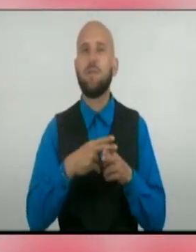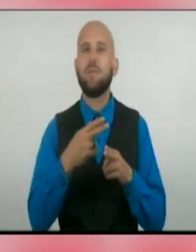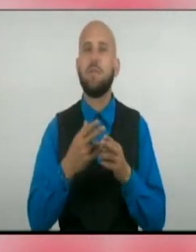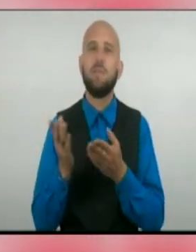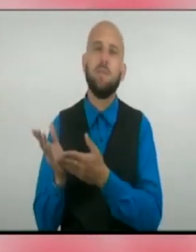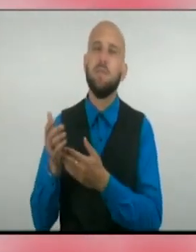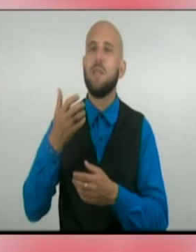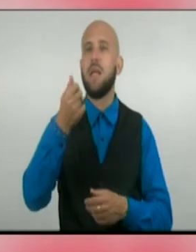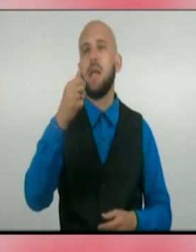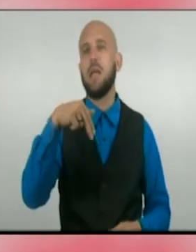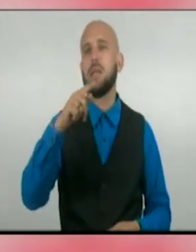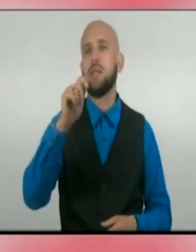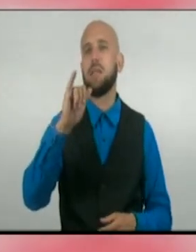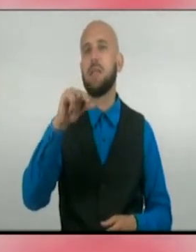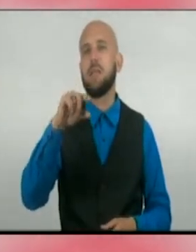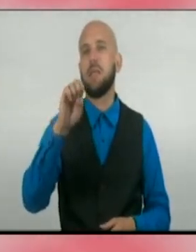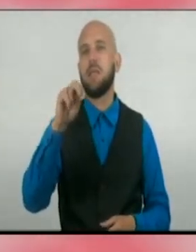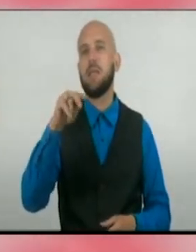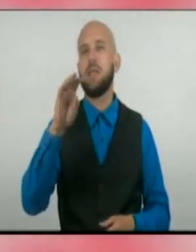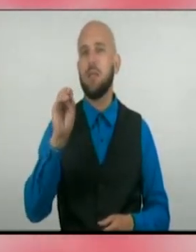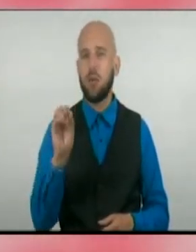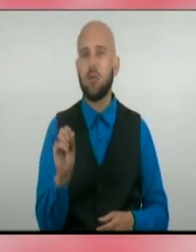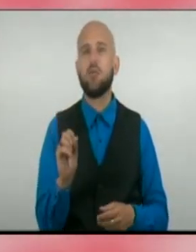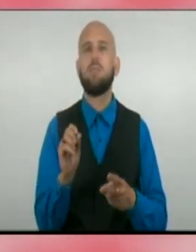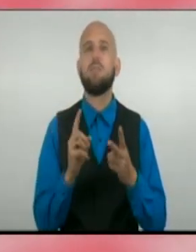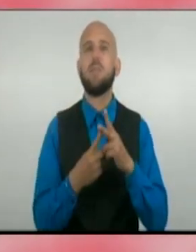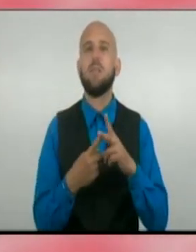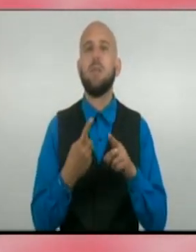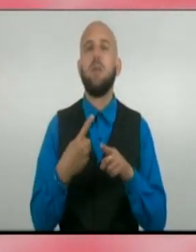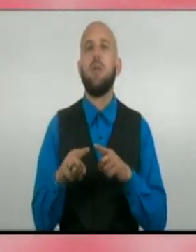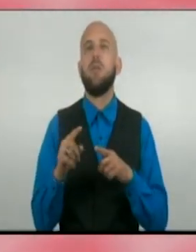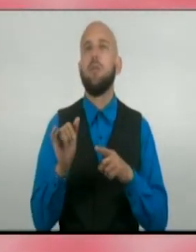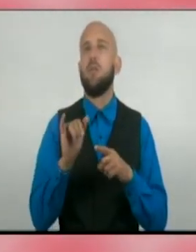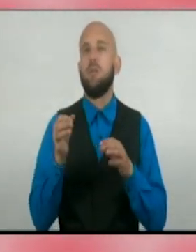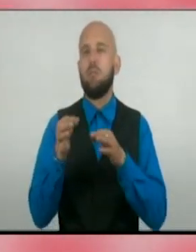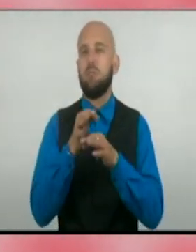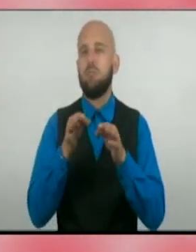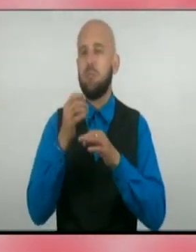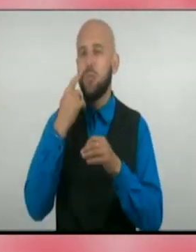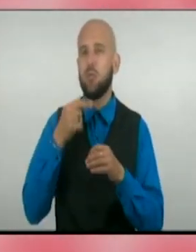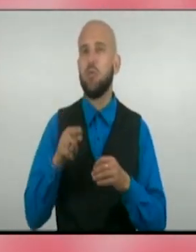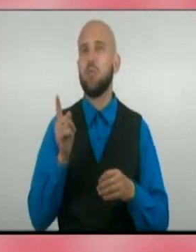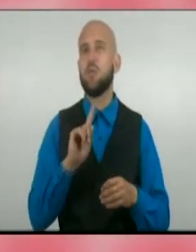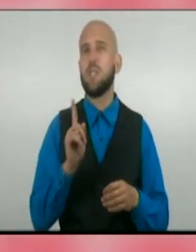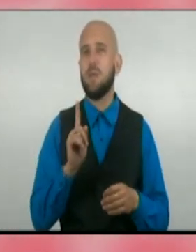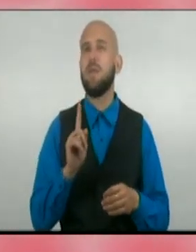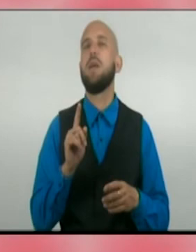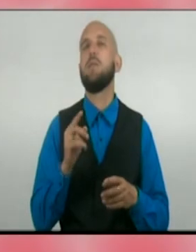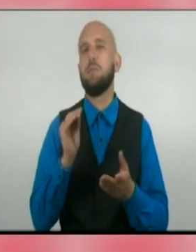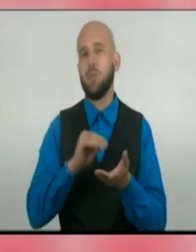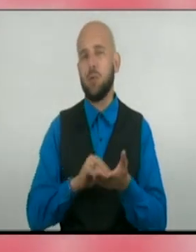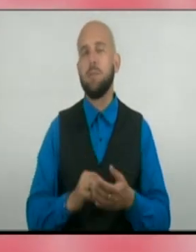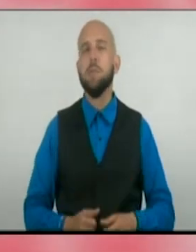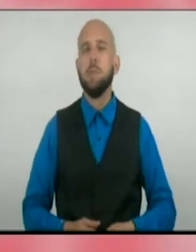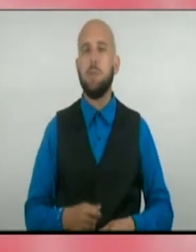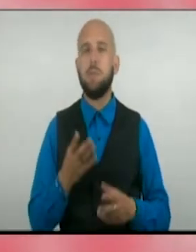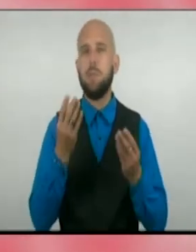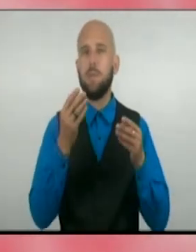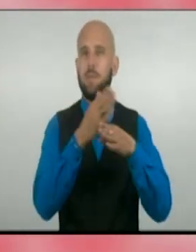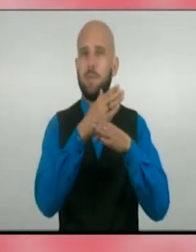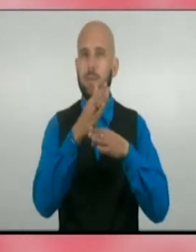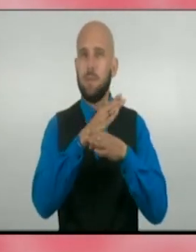antígenos y anticuerpos en el plasma contra las moléculas no presentes existen muchos grupos sanguíneos